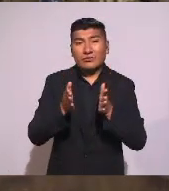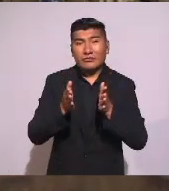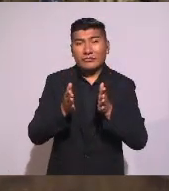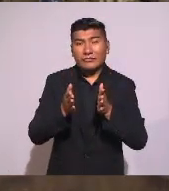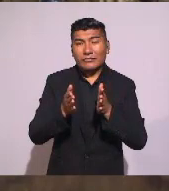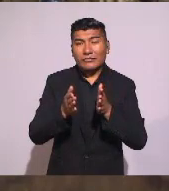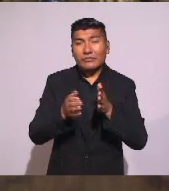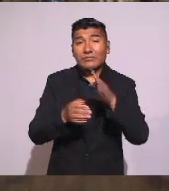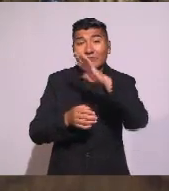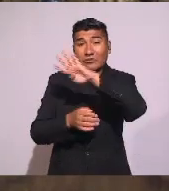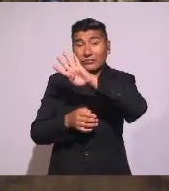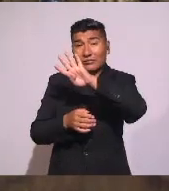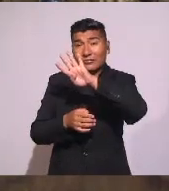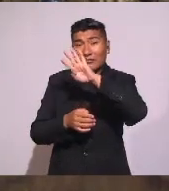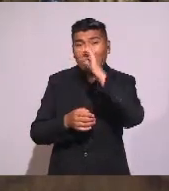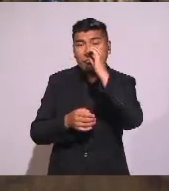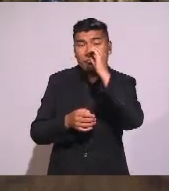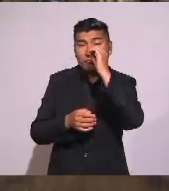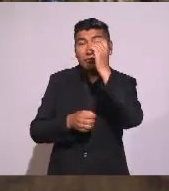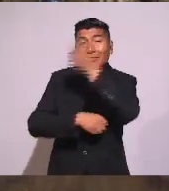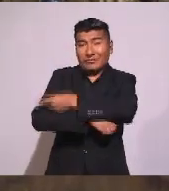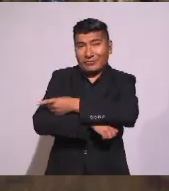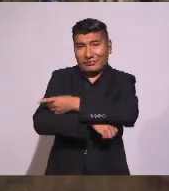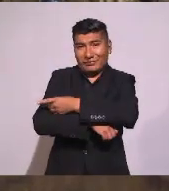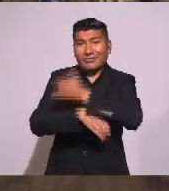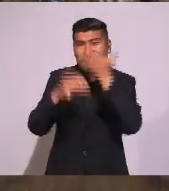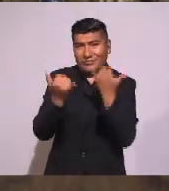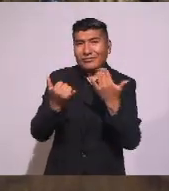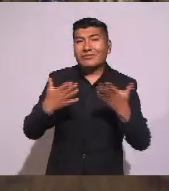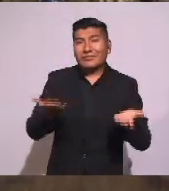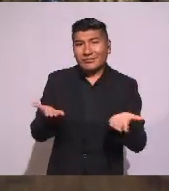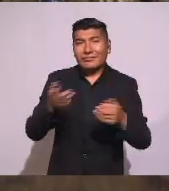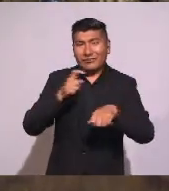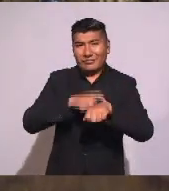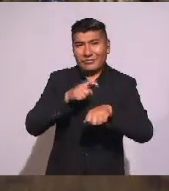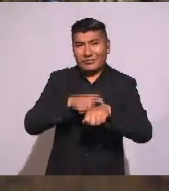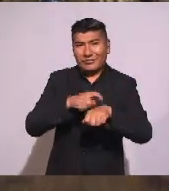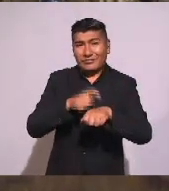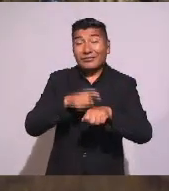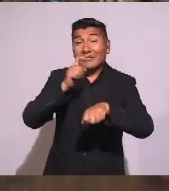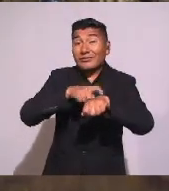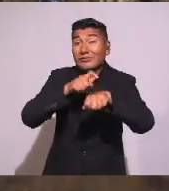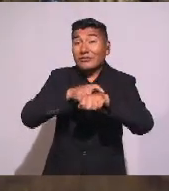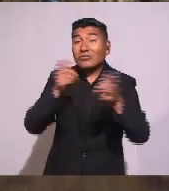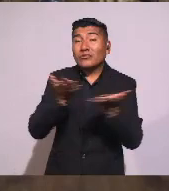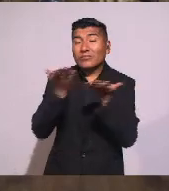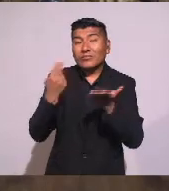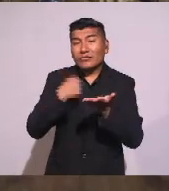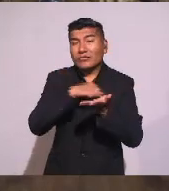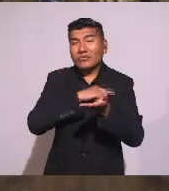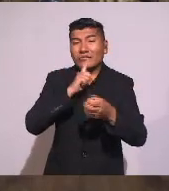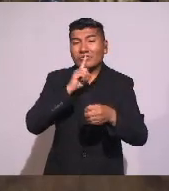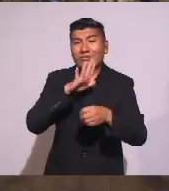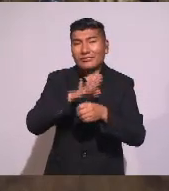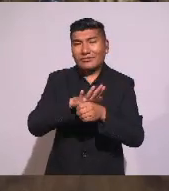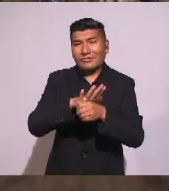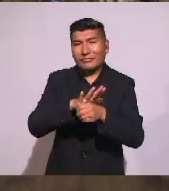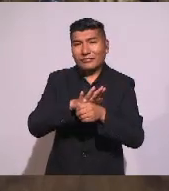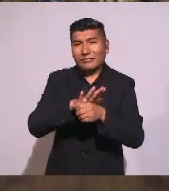la cuaresma que estamos viviendo es la ocasión para retomar este compromiso